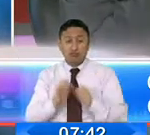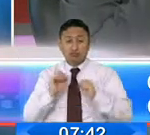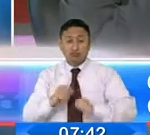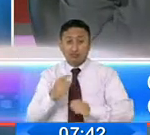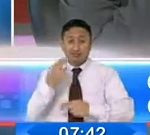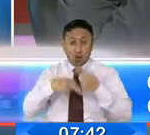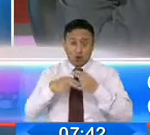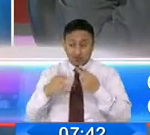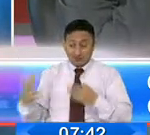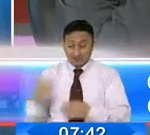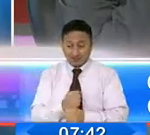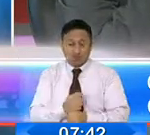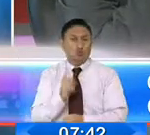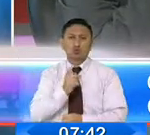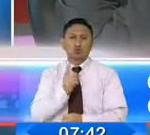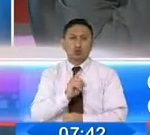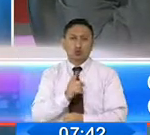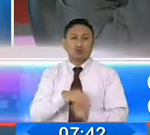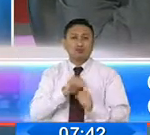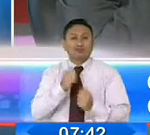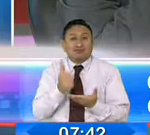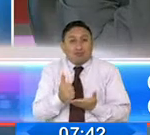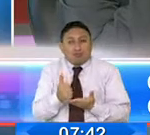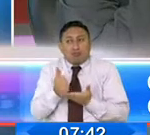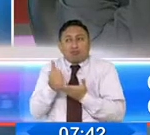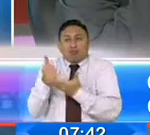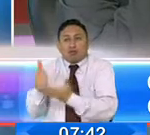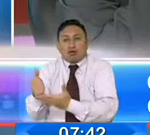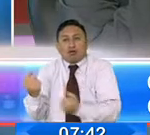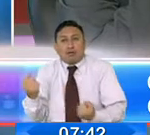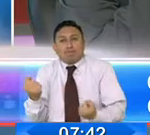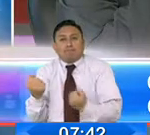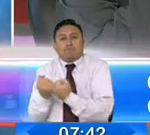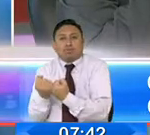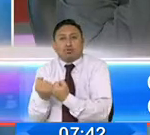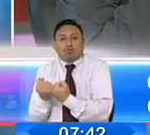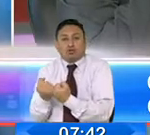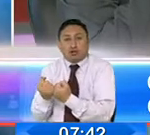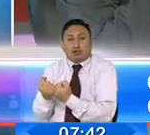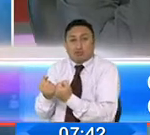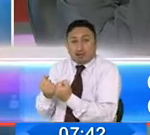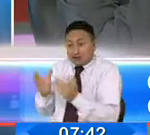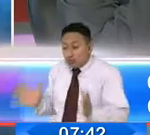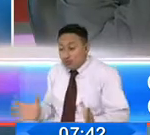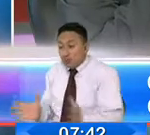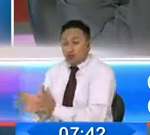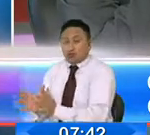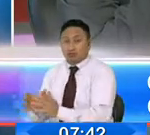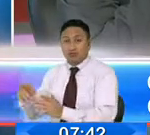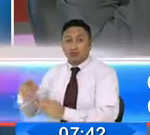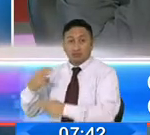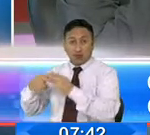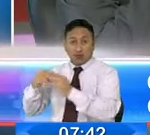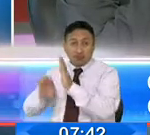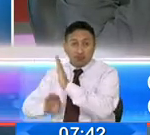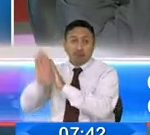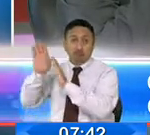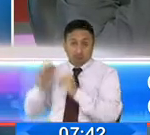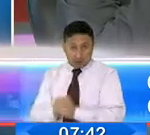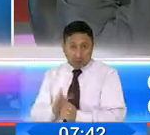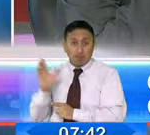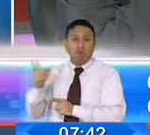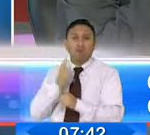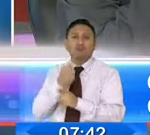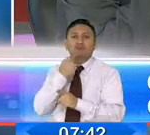negocio. Es realmente una ayuda, es realmente un empujón decidido para estas empresas. Por eso le hablaba yo